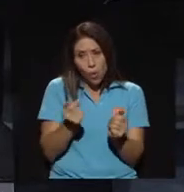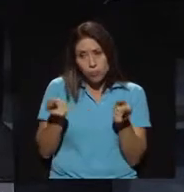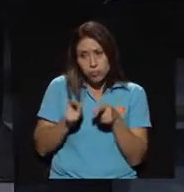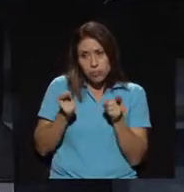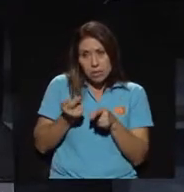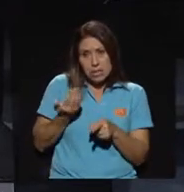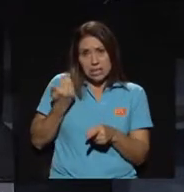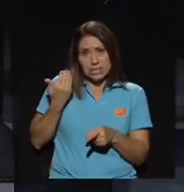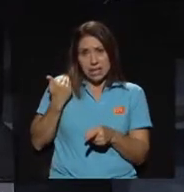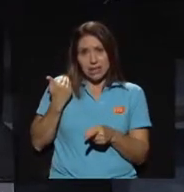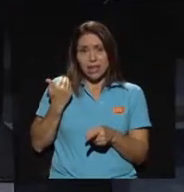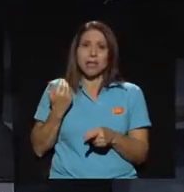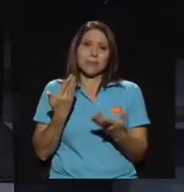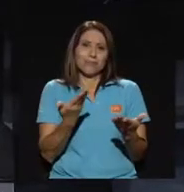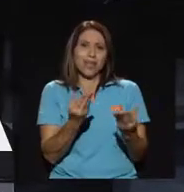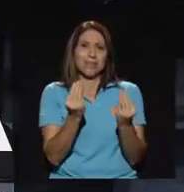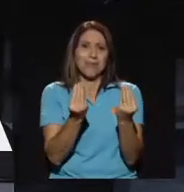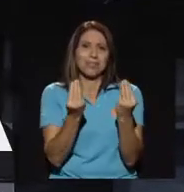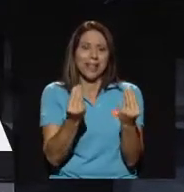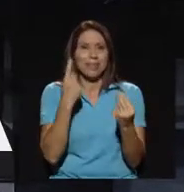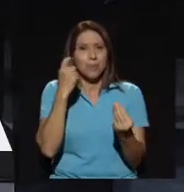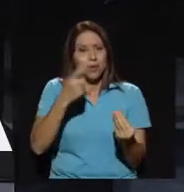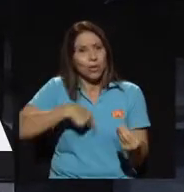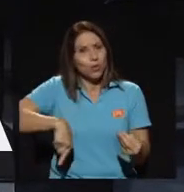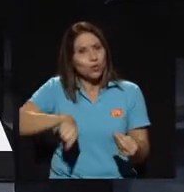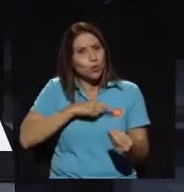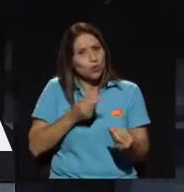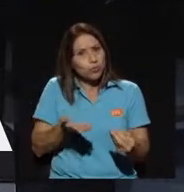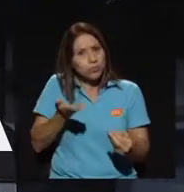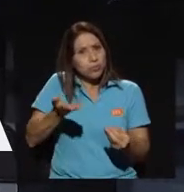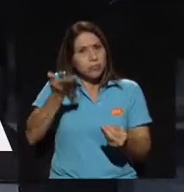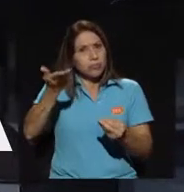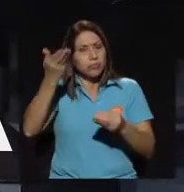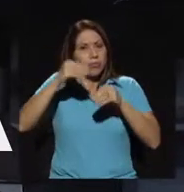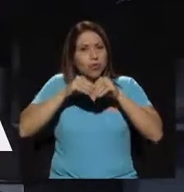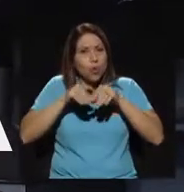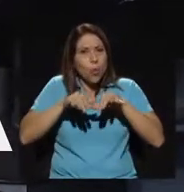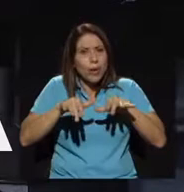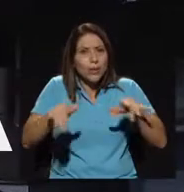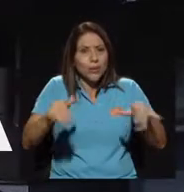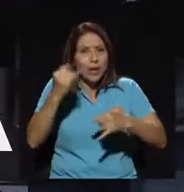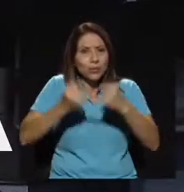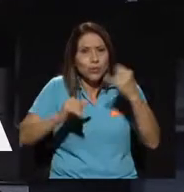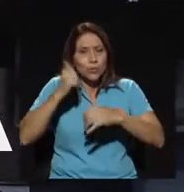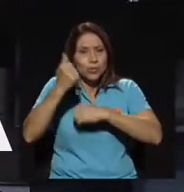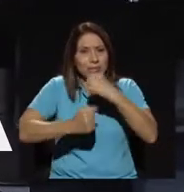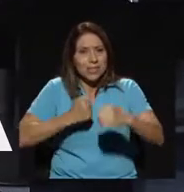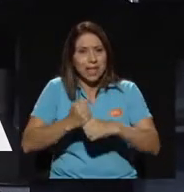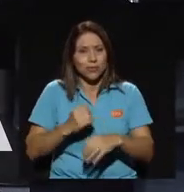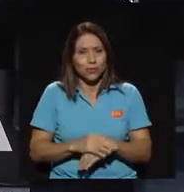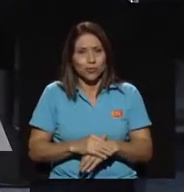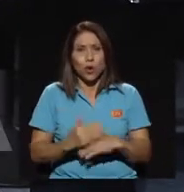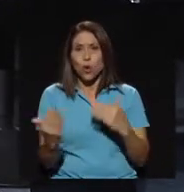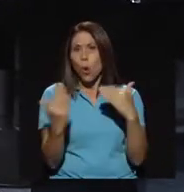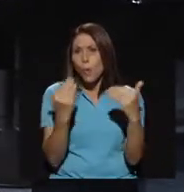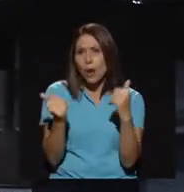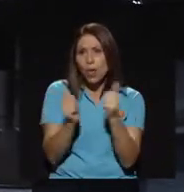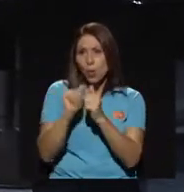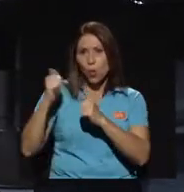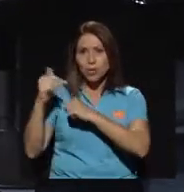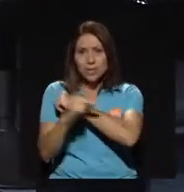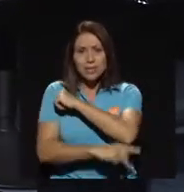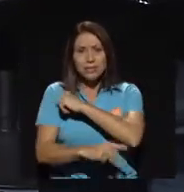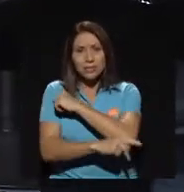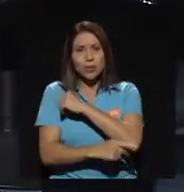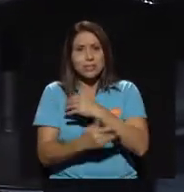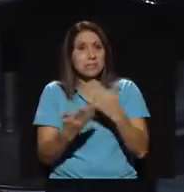es bastante, porque hemos venido subiendo en cobertura de manera muy importante en los últimos 10 años. Comparado con otras naciones, pues ahí hay de